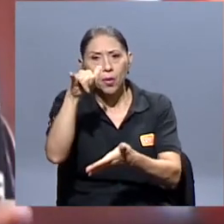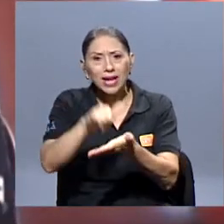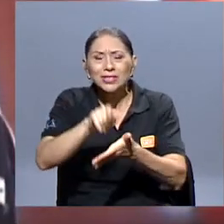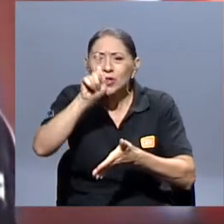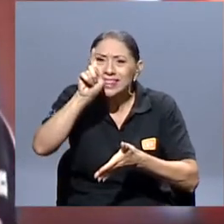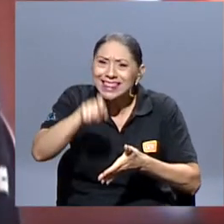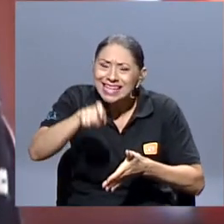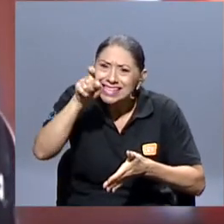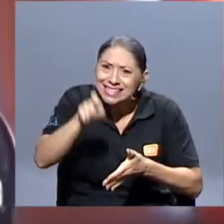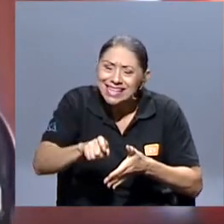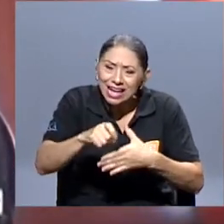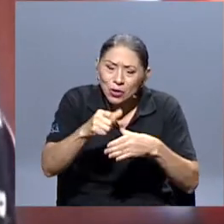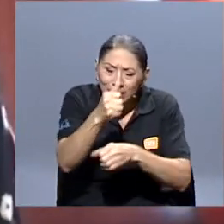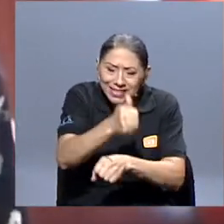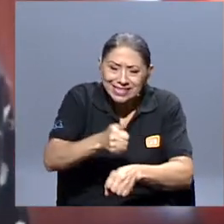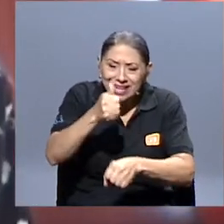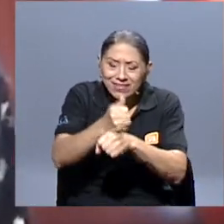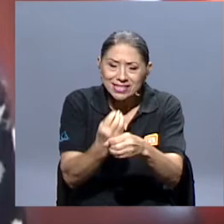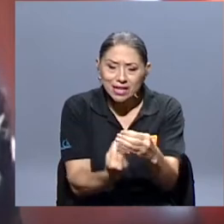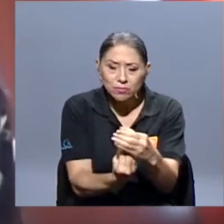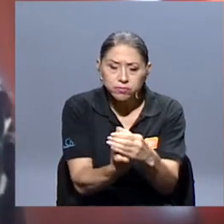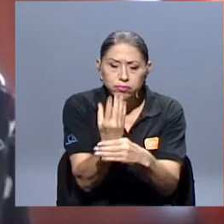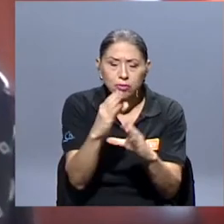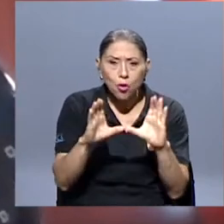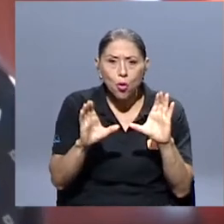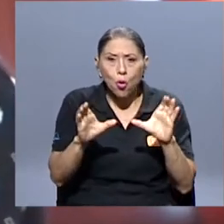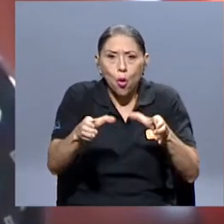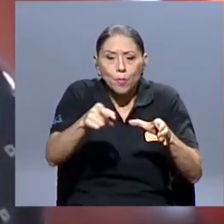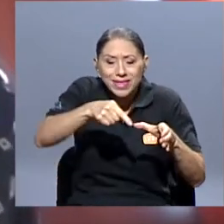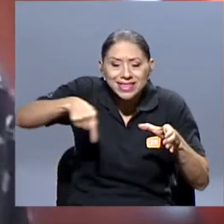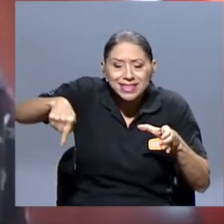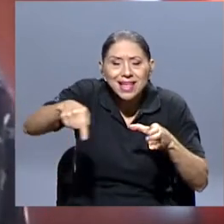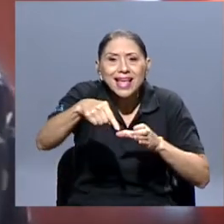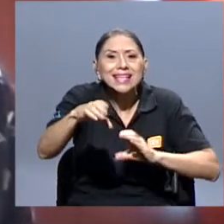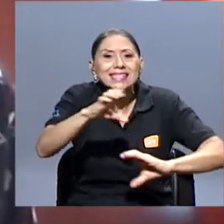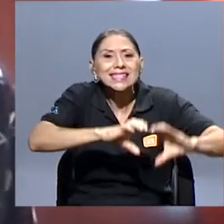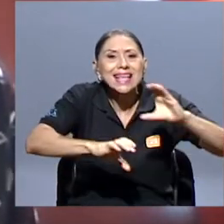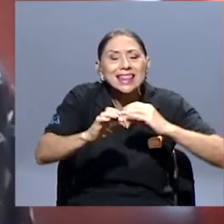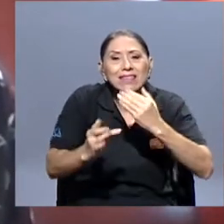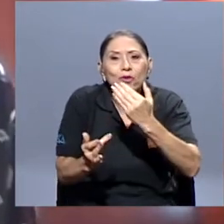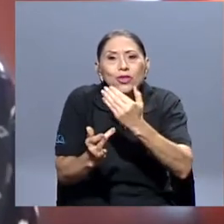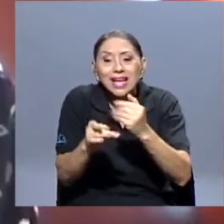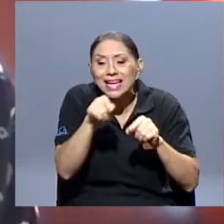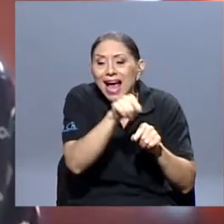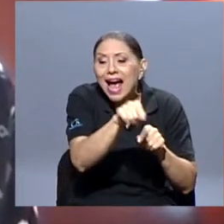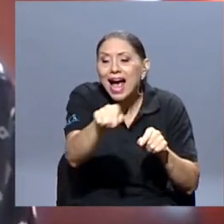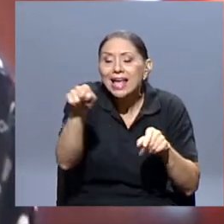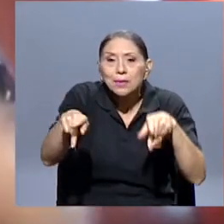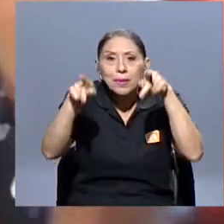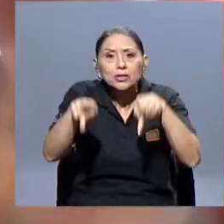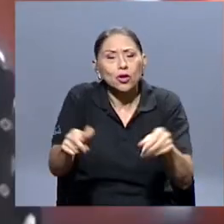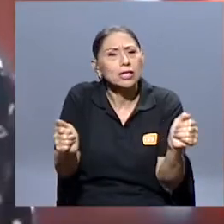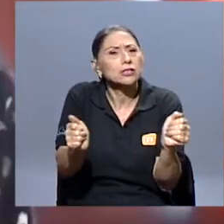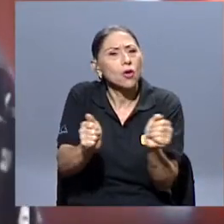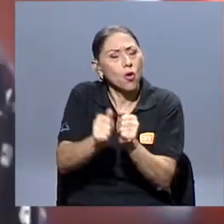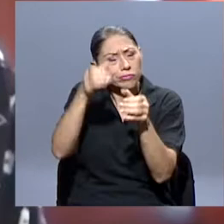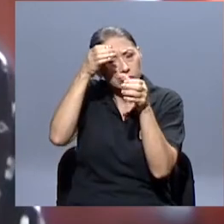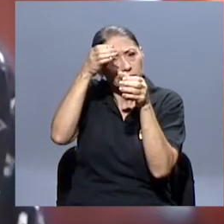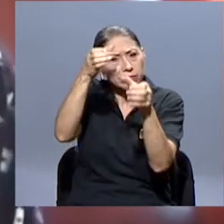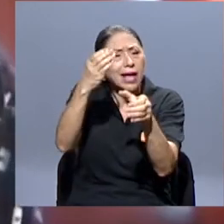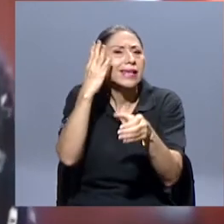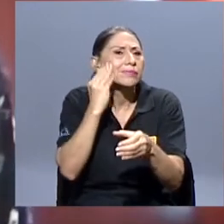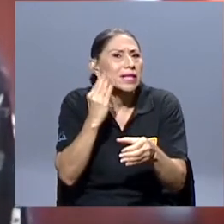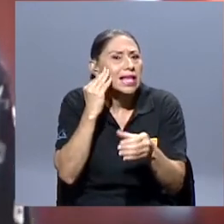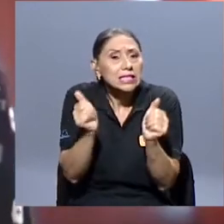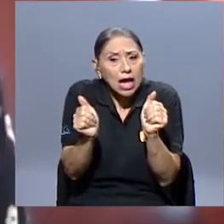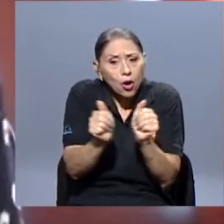constituir un comité, una comisión que sea científico-técnica de personas de que tengan reconocida experiencia con publicaciones